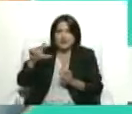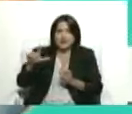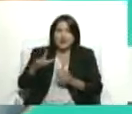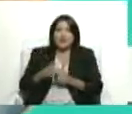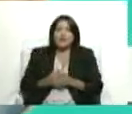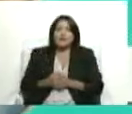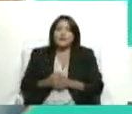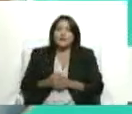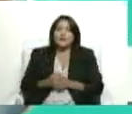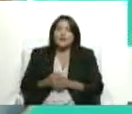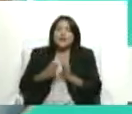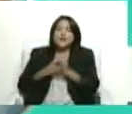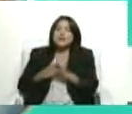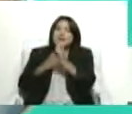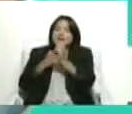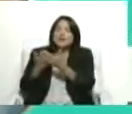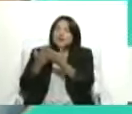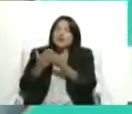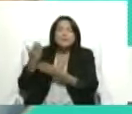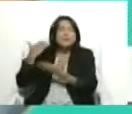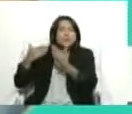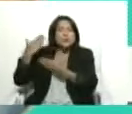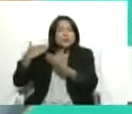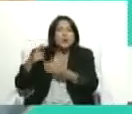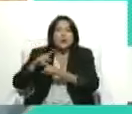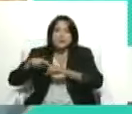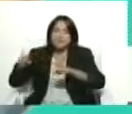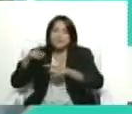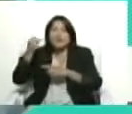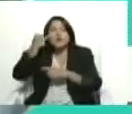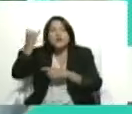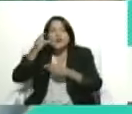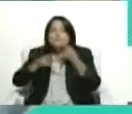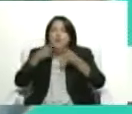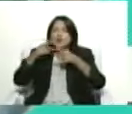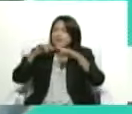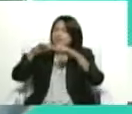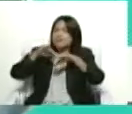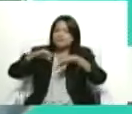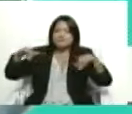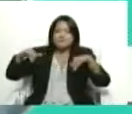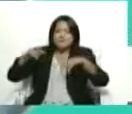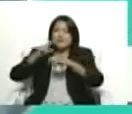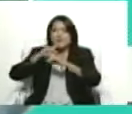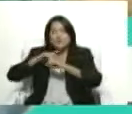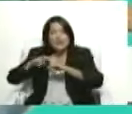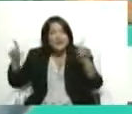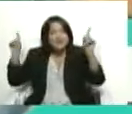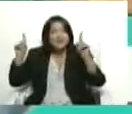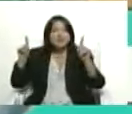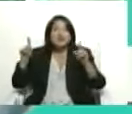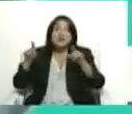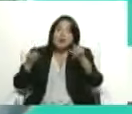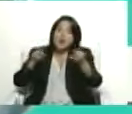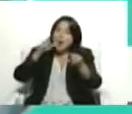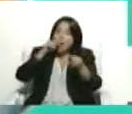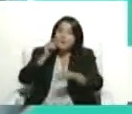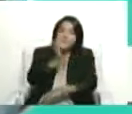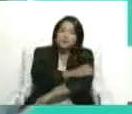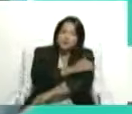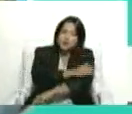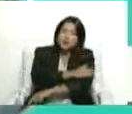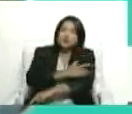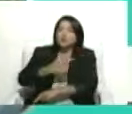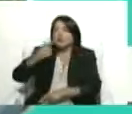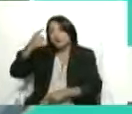la dirigencia estudiantil, pero teníamos posiciones totalmente contrarias. Él estaba del lado de la guarimba y yo estaba del